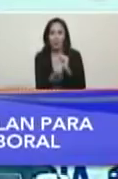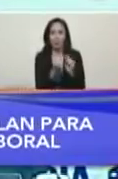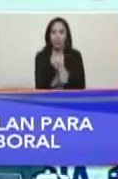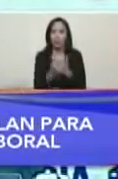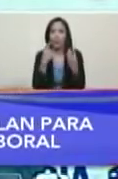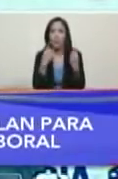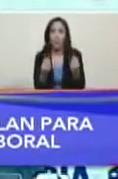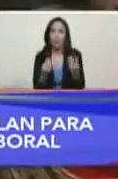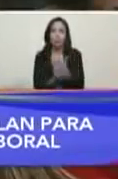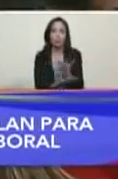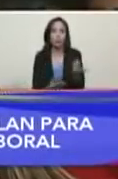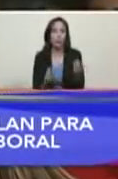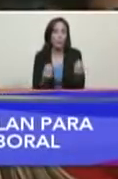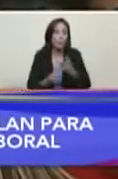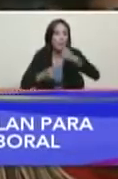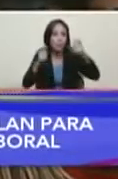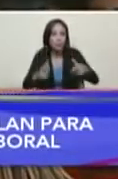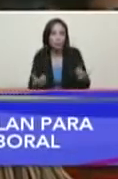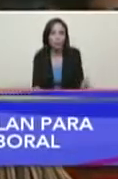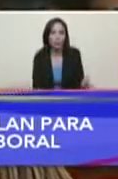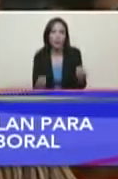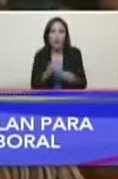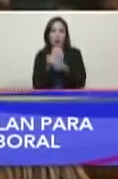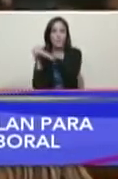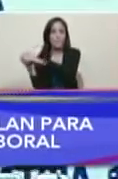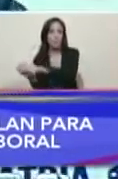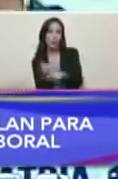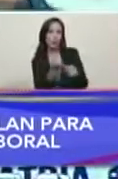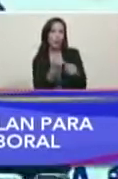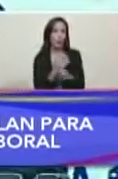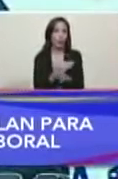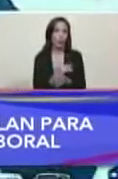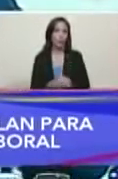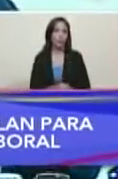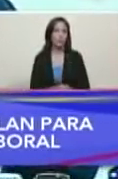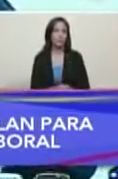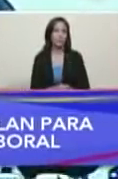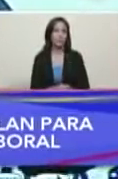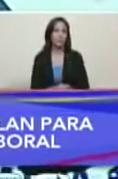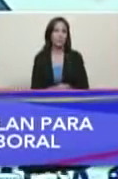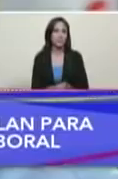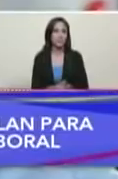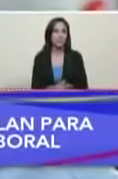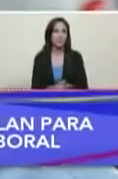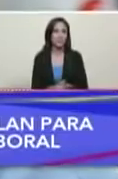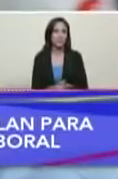Se pierde de vista. Gente que ha jugado béisbol, básquet, fútbol,